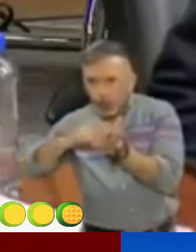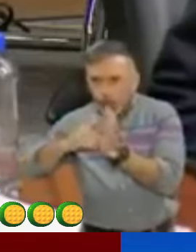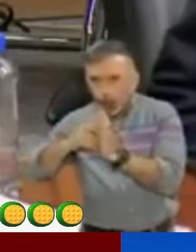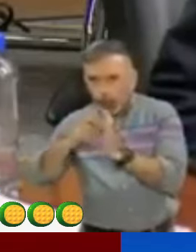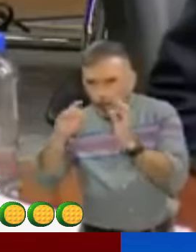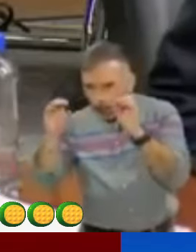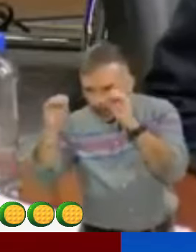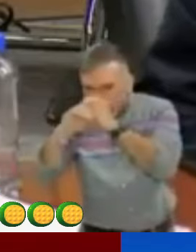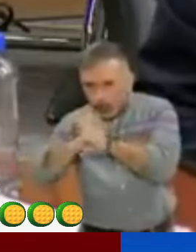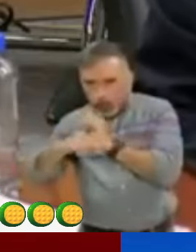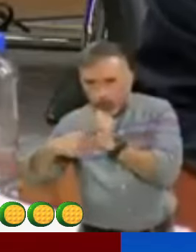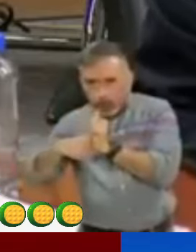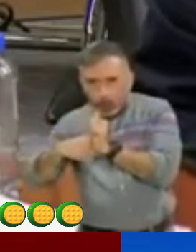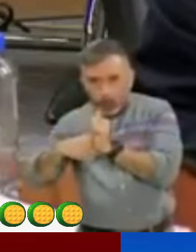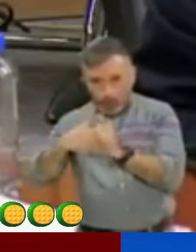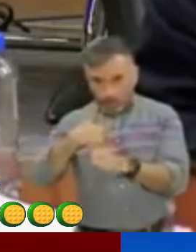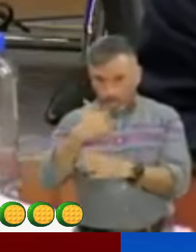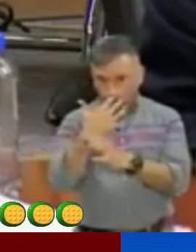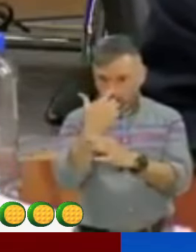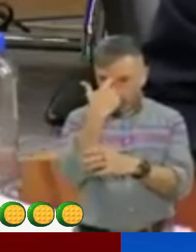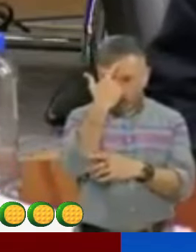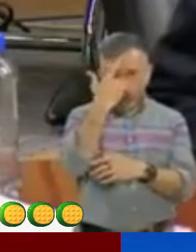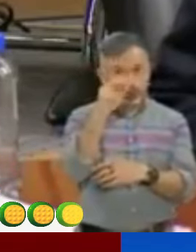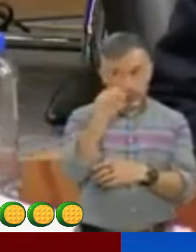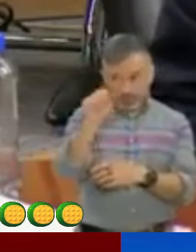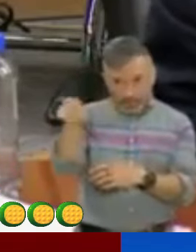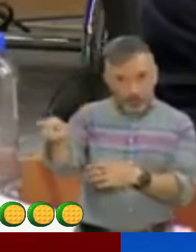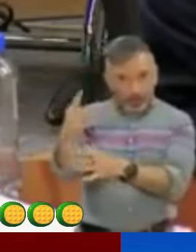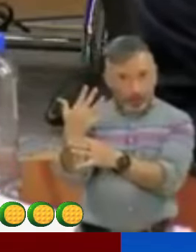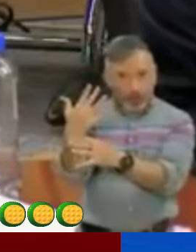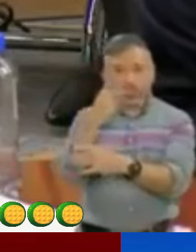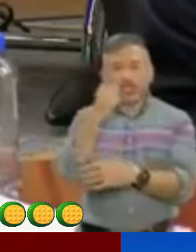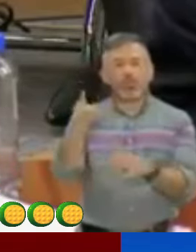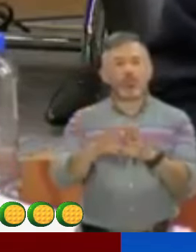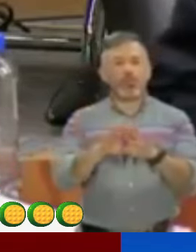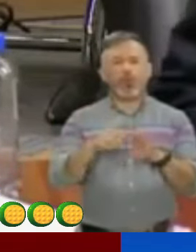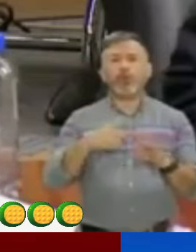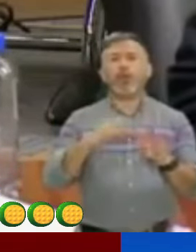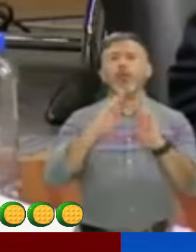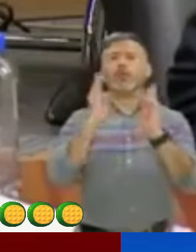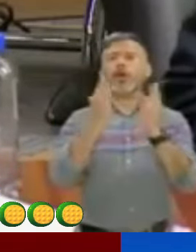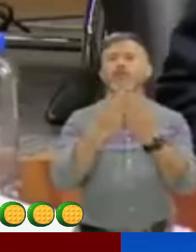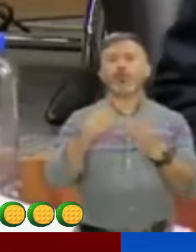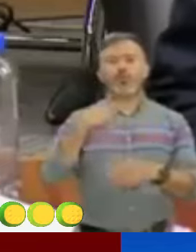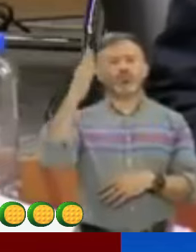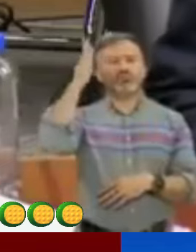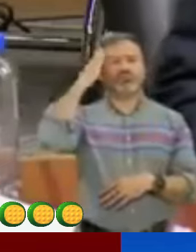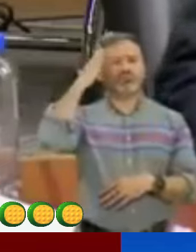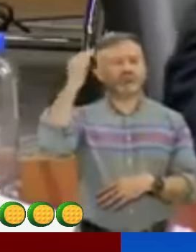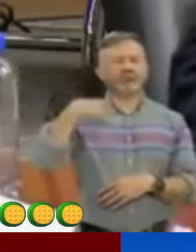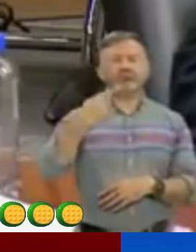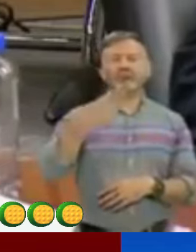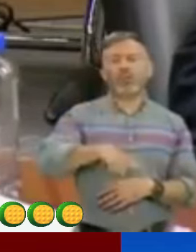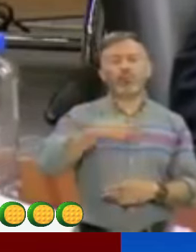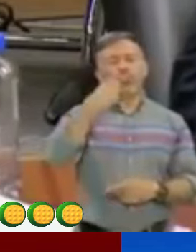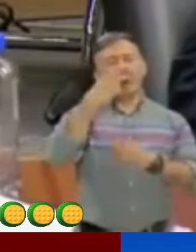grabación. Ahí está la confesión de su líder hablando como capataz de una mafia y no como dirigente de un